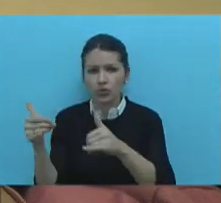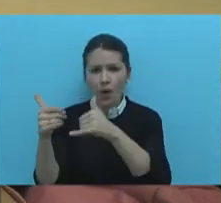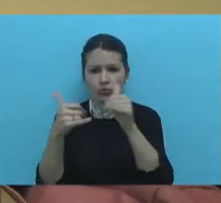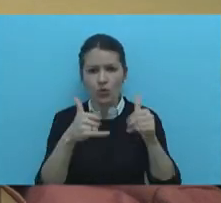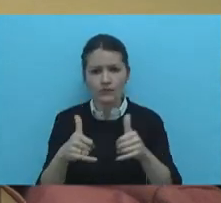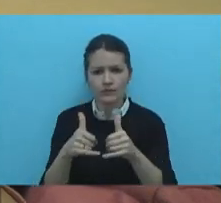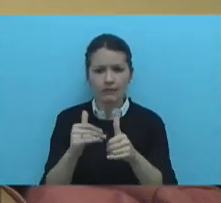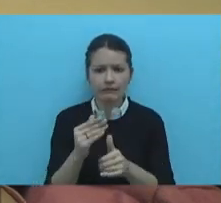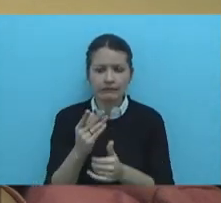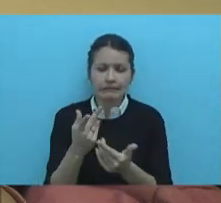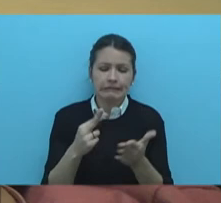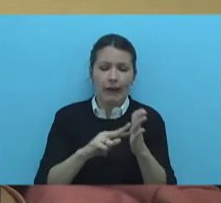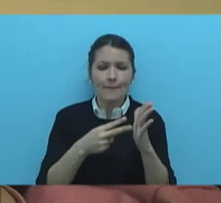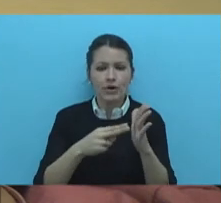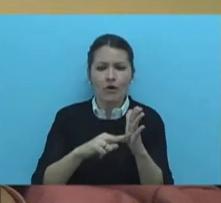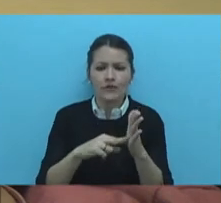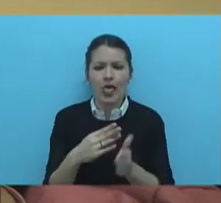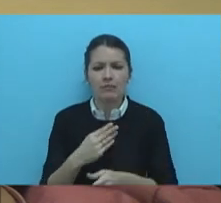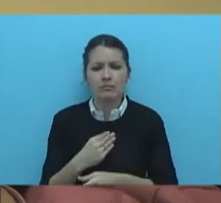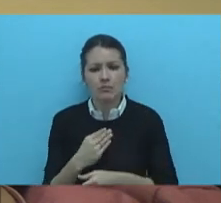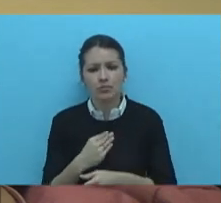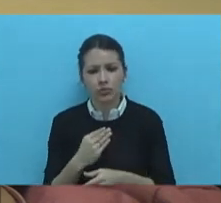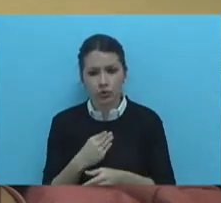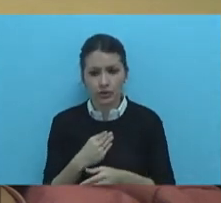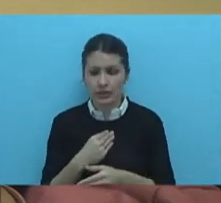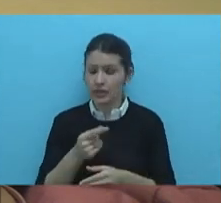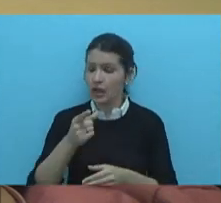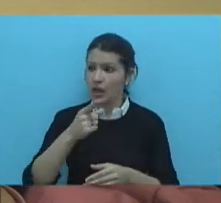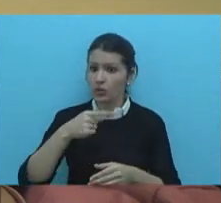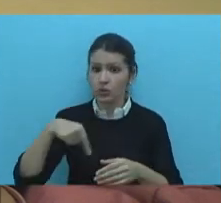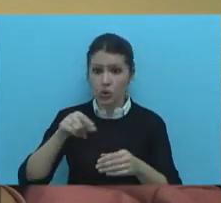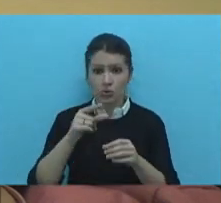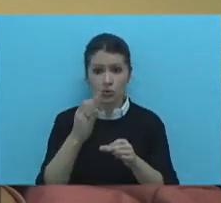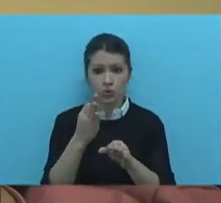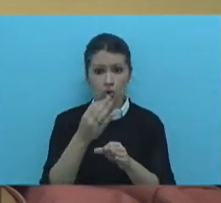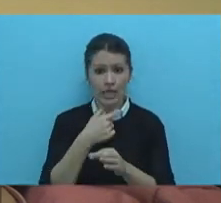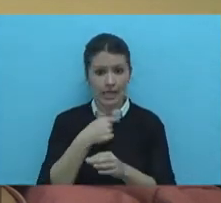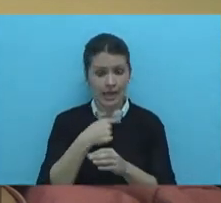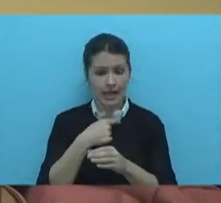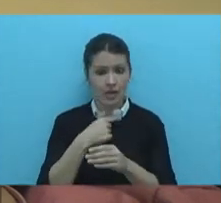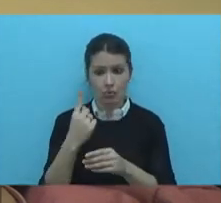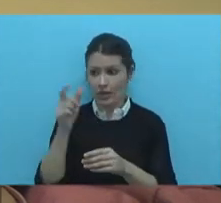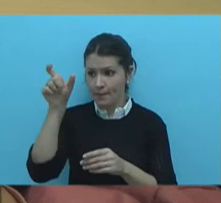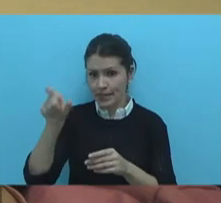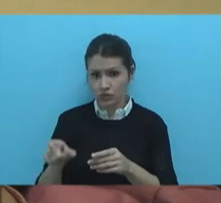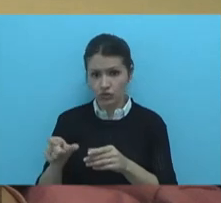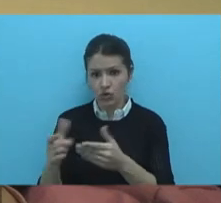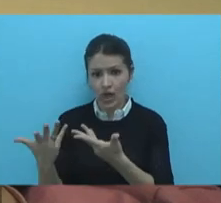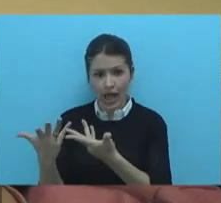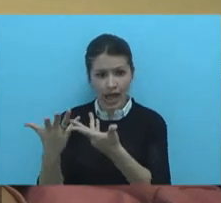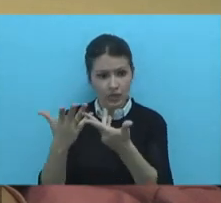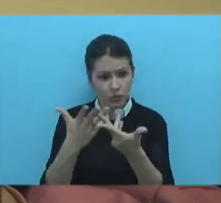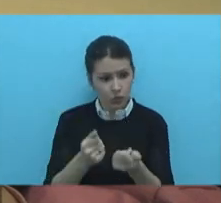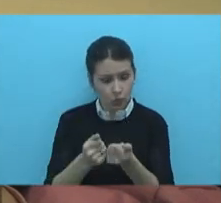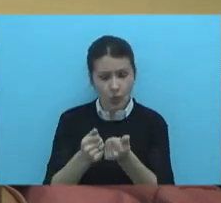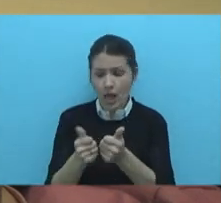con este proyecto es un acompañamiento emocional para que los alumnos de las escuelas se sientan libres,